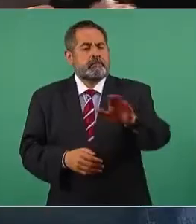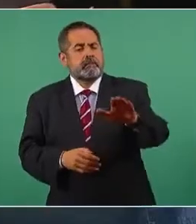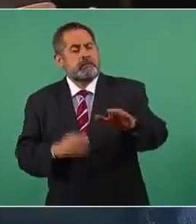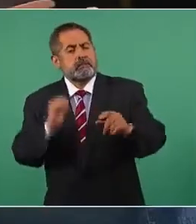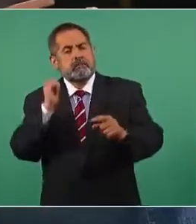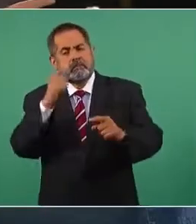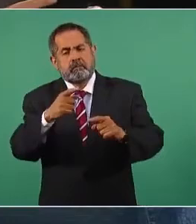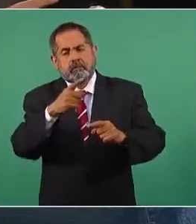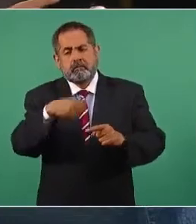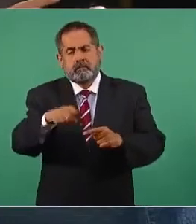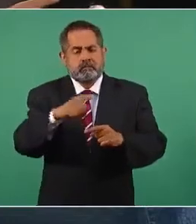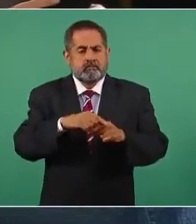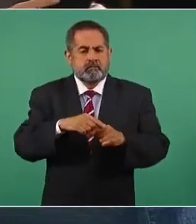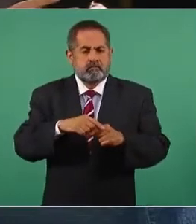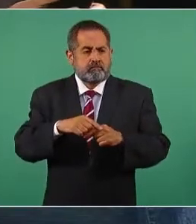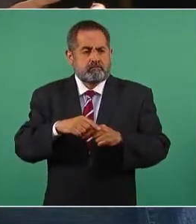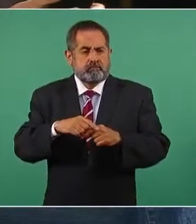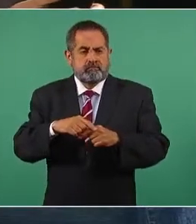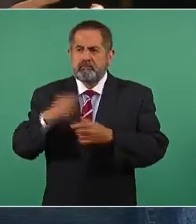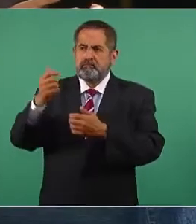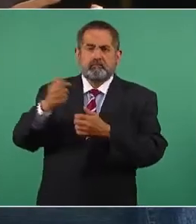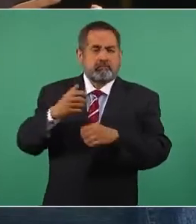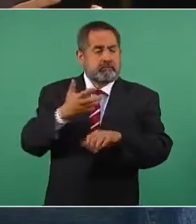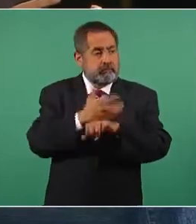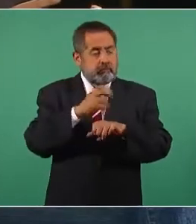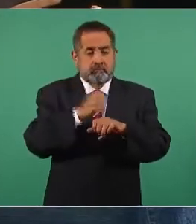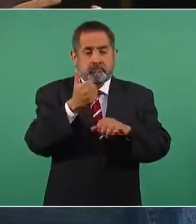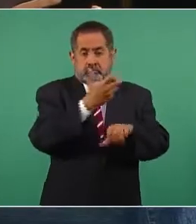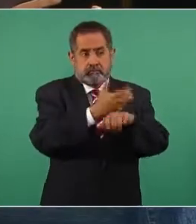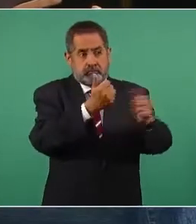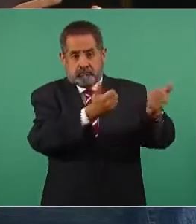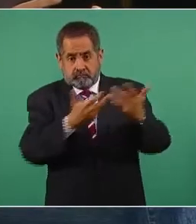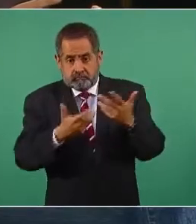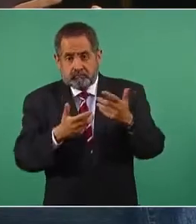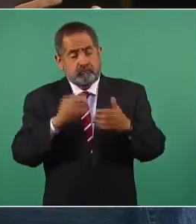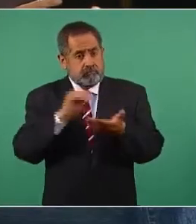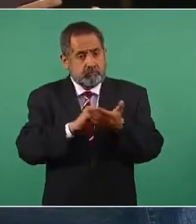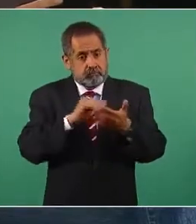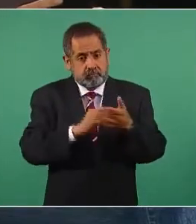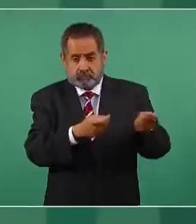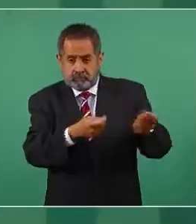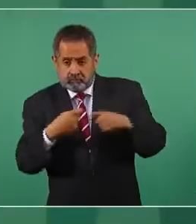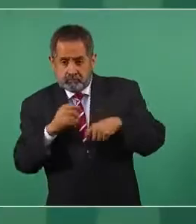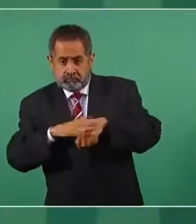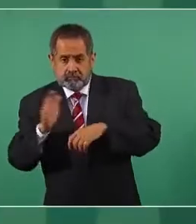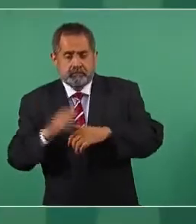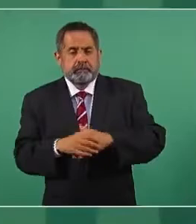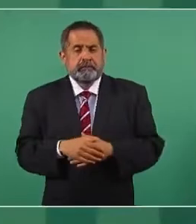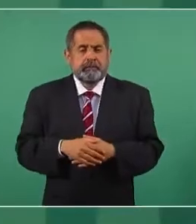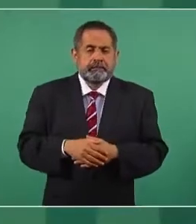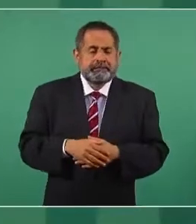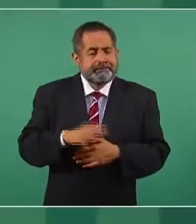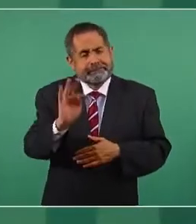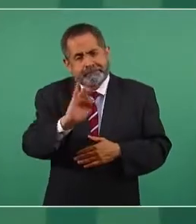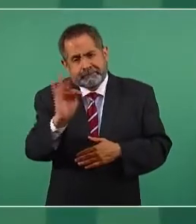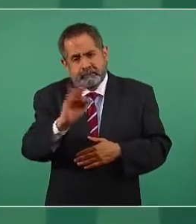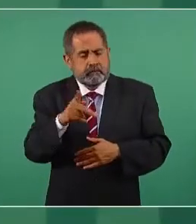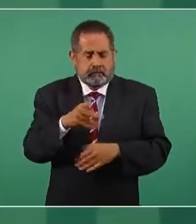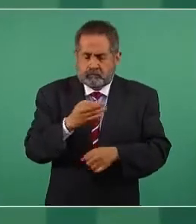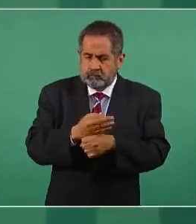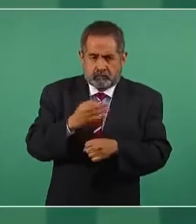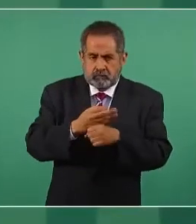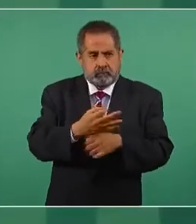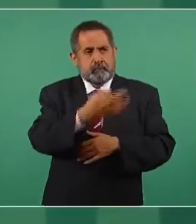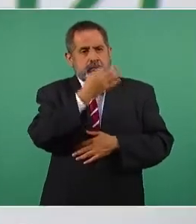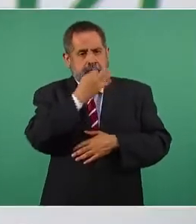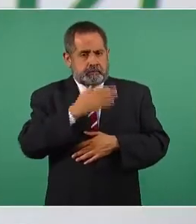otra transferencia de vacunas por parte de Estados Unidos? ¿Existe todavía esa posibilidad? Podría haberla, pero no lo